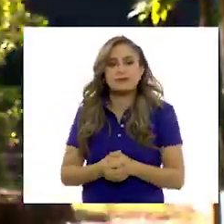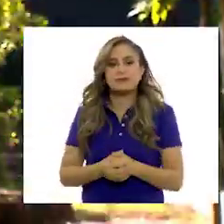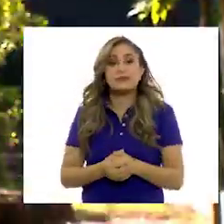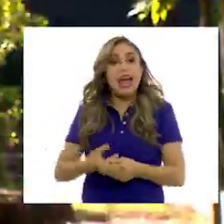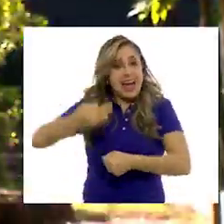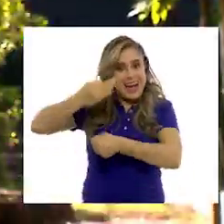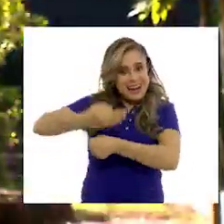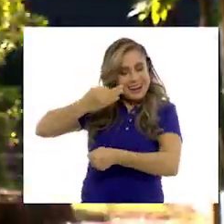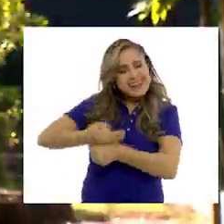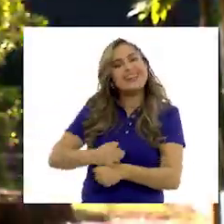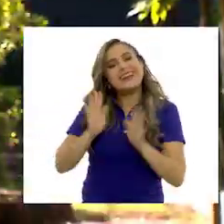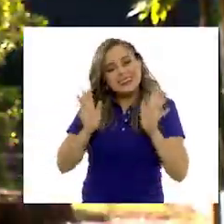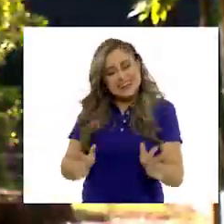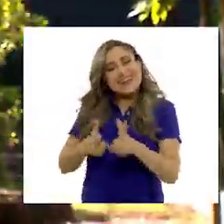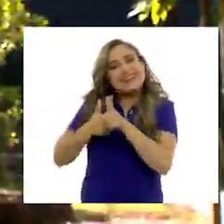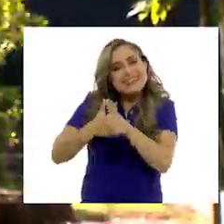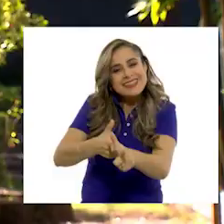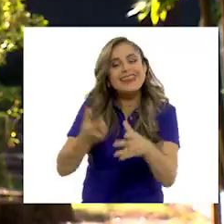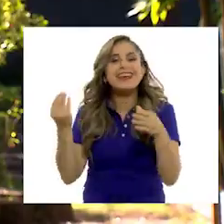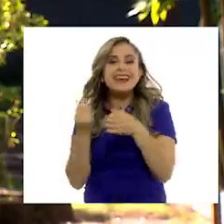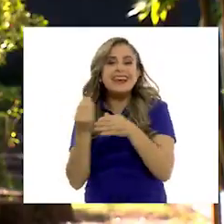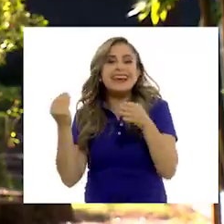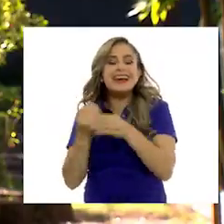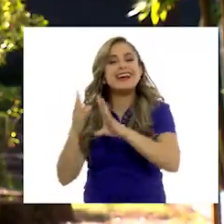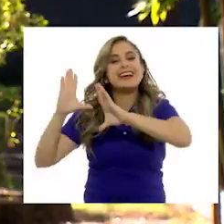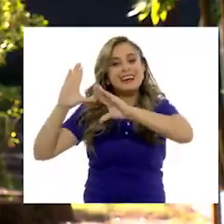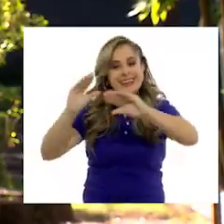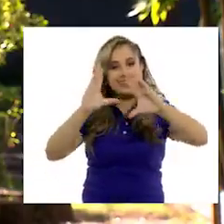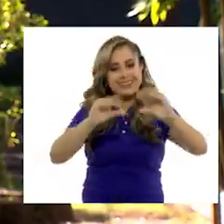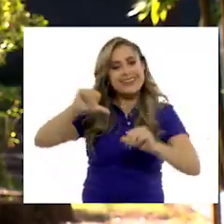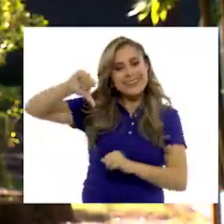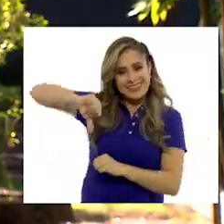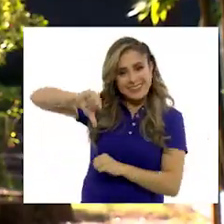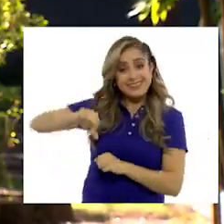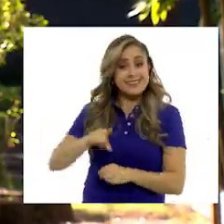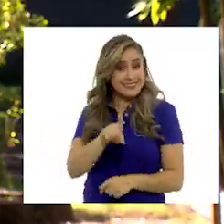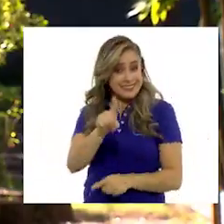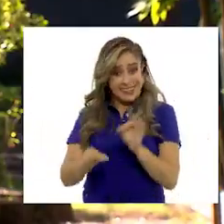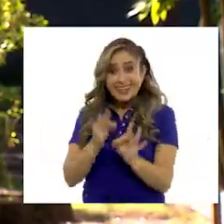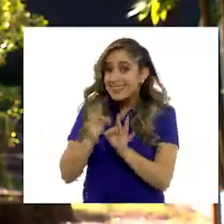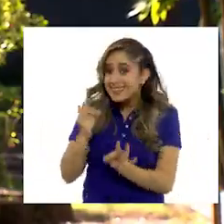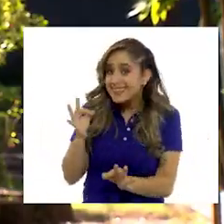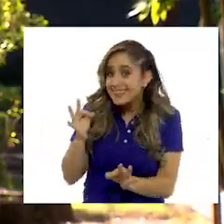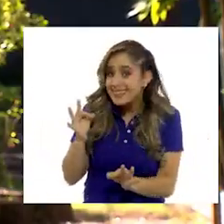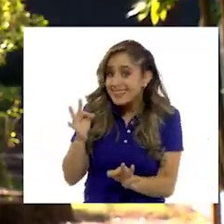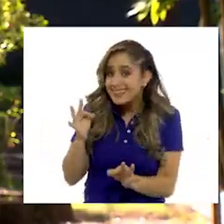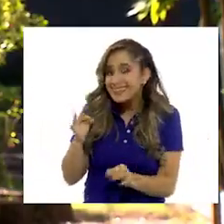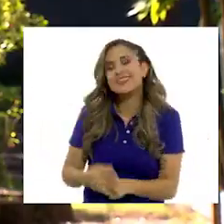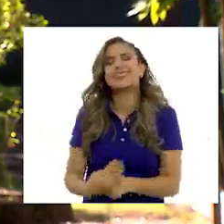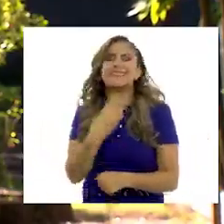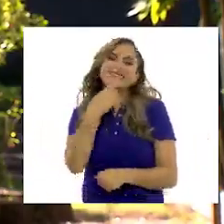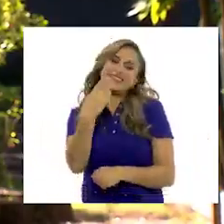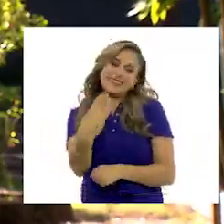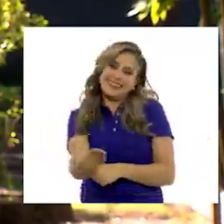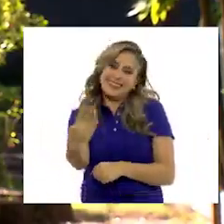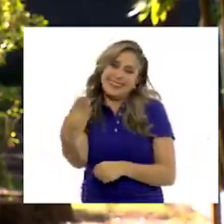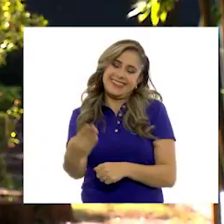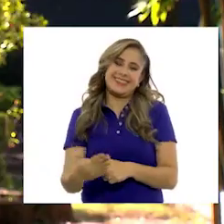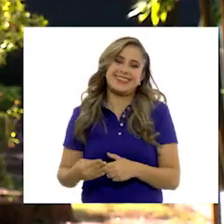es momento de seguir con el programa de hoy. ¿Listas? ¿Listos?